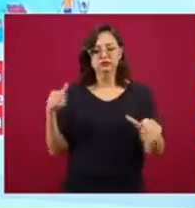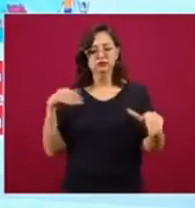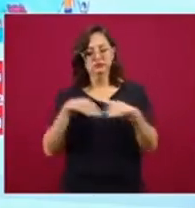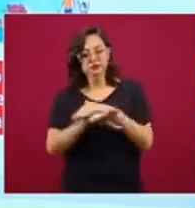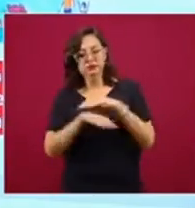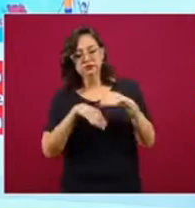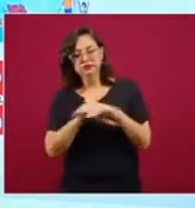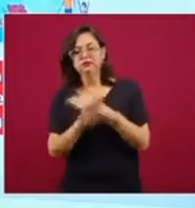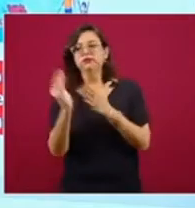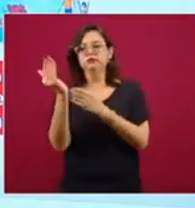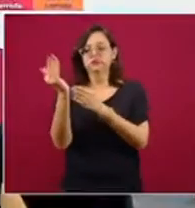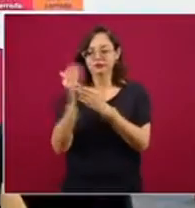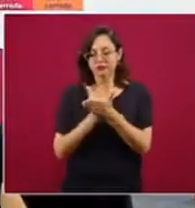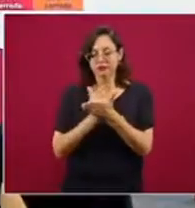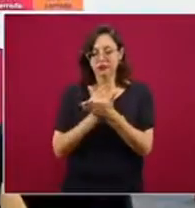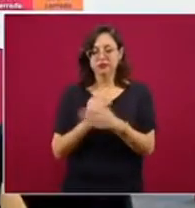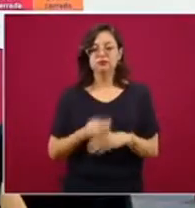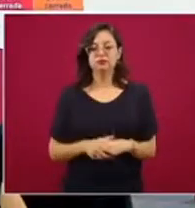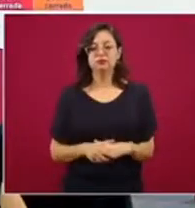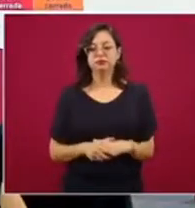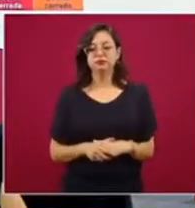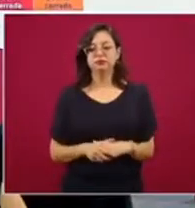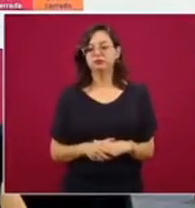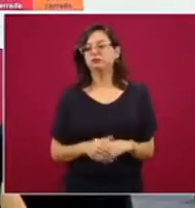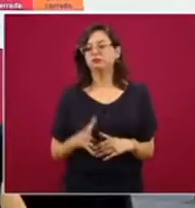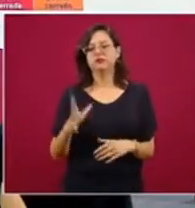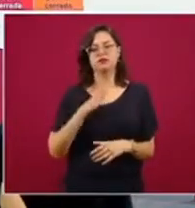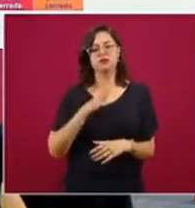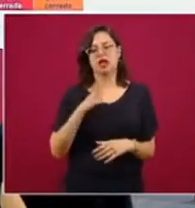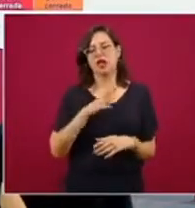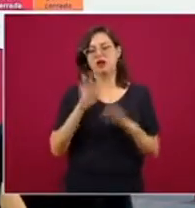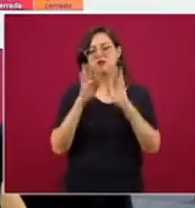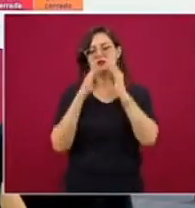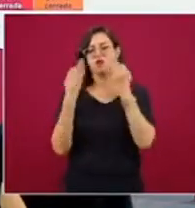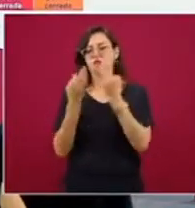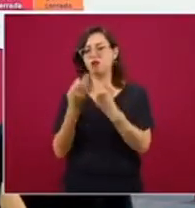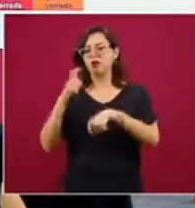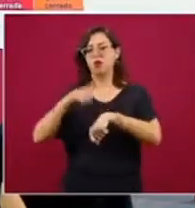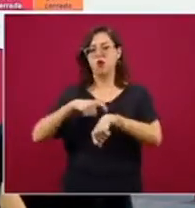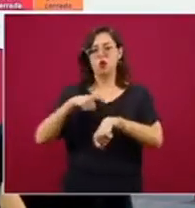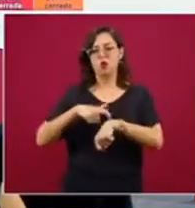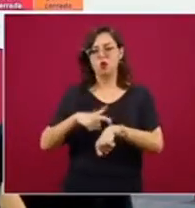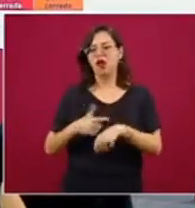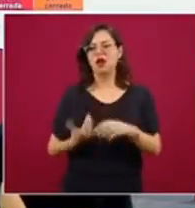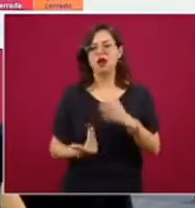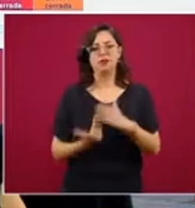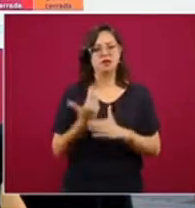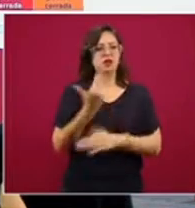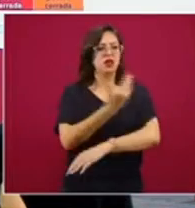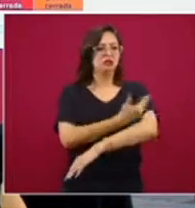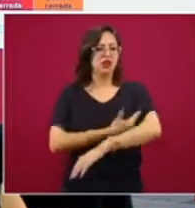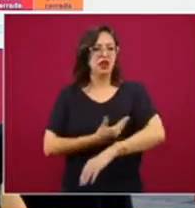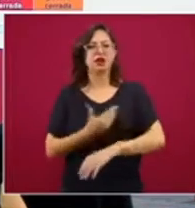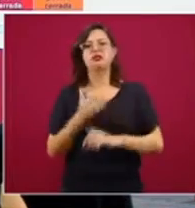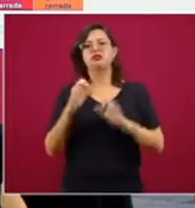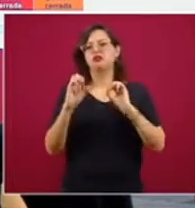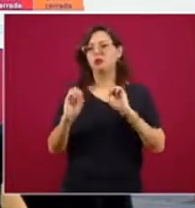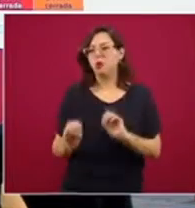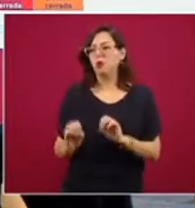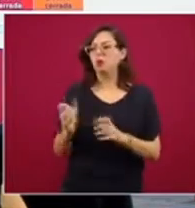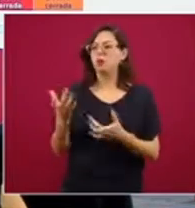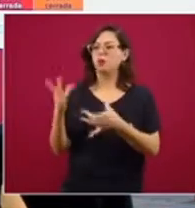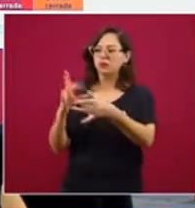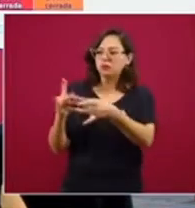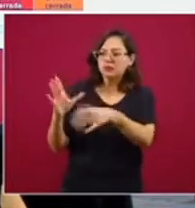la presencia de personas en los parques. Hay muchas alternativas, puede ser turnando horarios, puede ser teniendo un mecanismo de